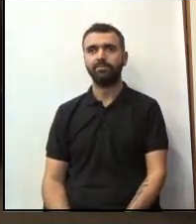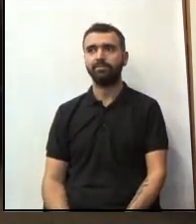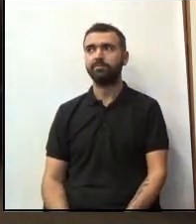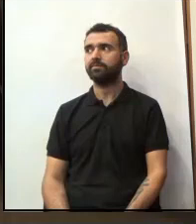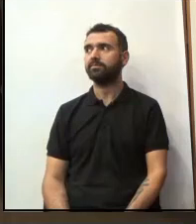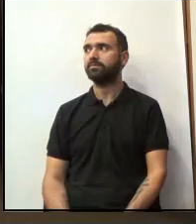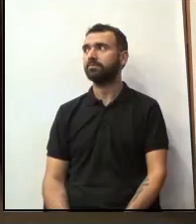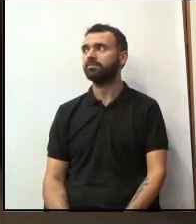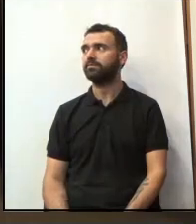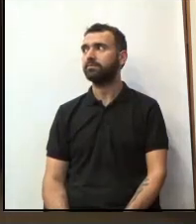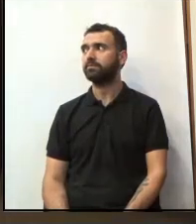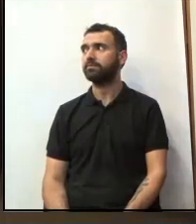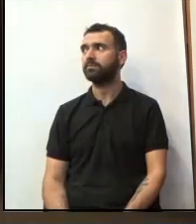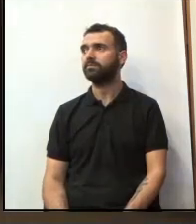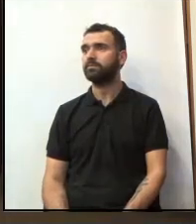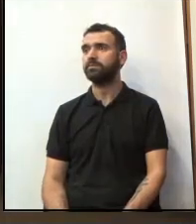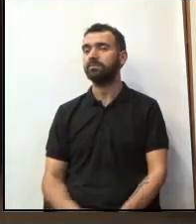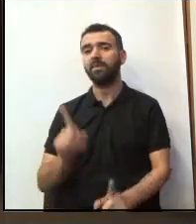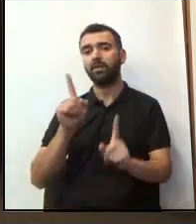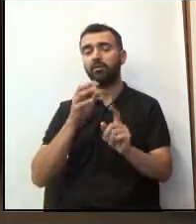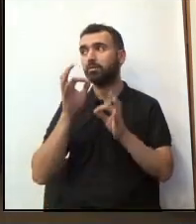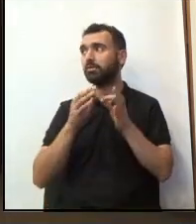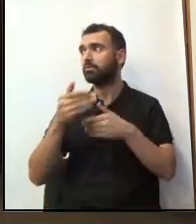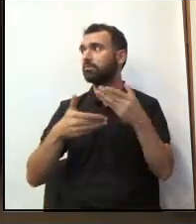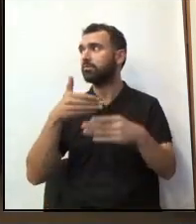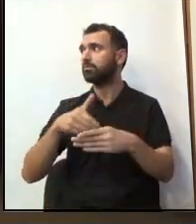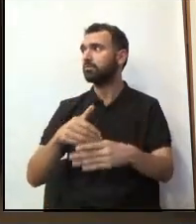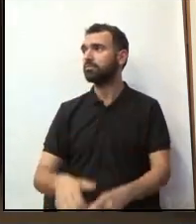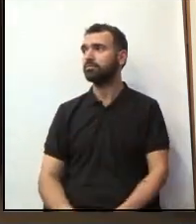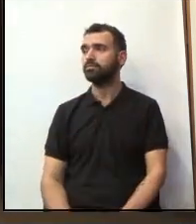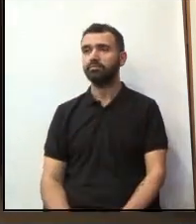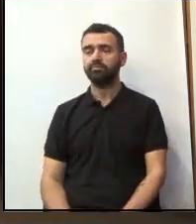¿Sometemos a votación? ¿O algún comentario? Ah, sí.